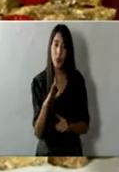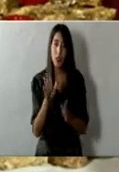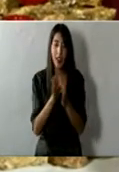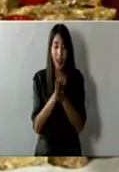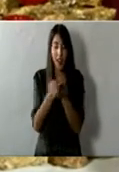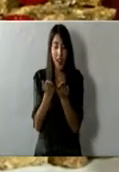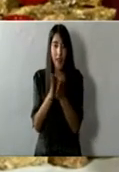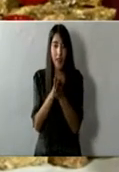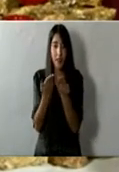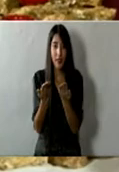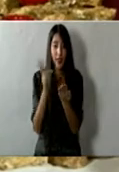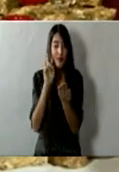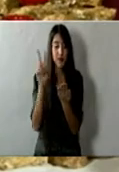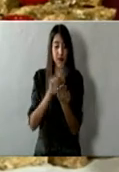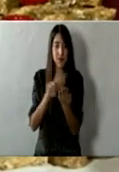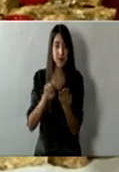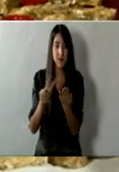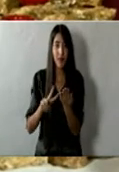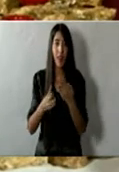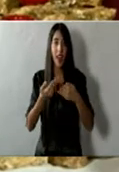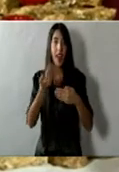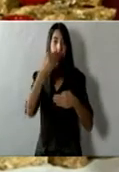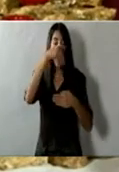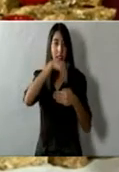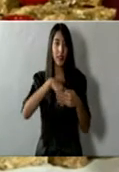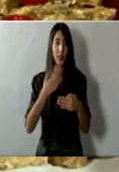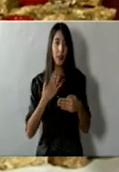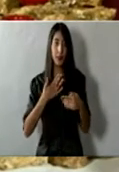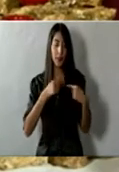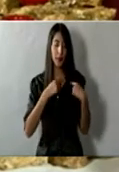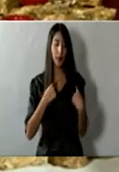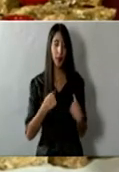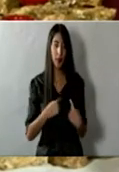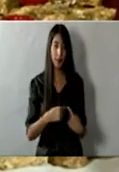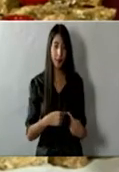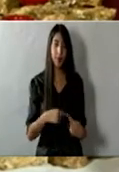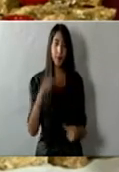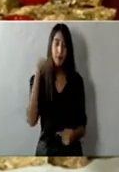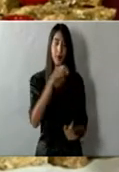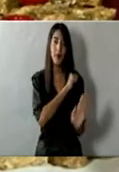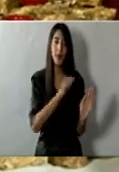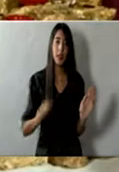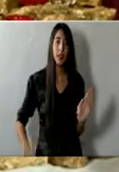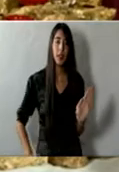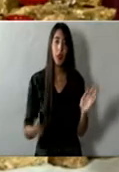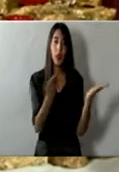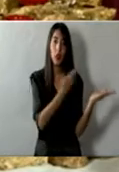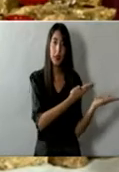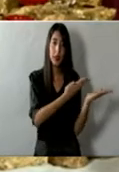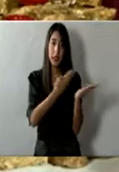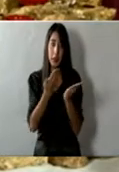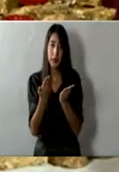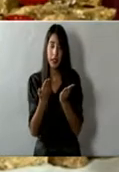en la iglesia, sino que tenía que estar adentro de mi corazón. Hoy el Señor también nos invita que ese